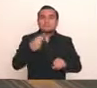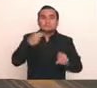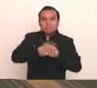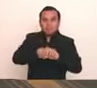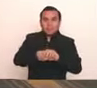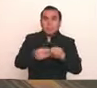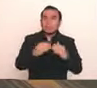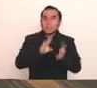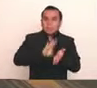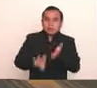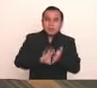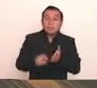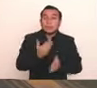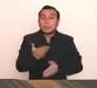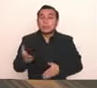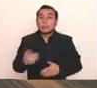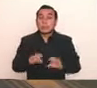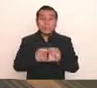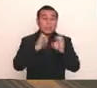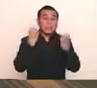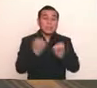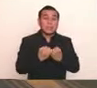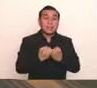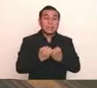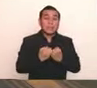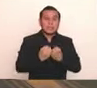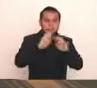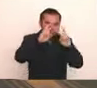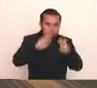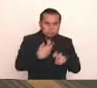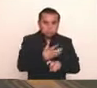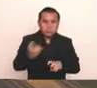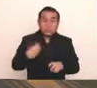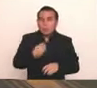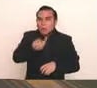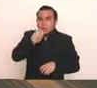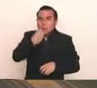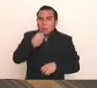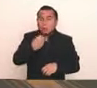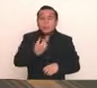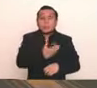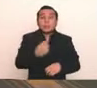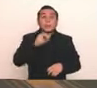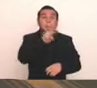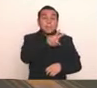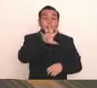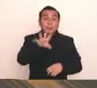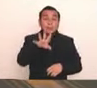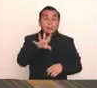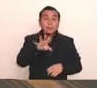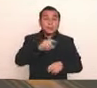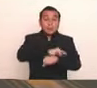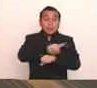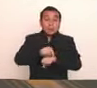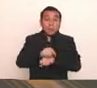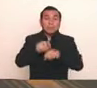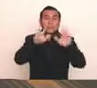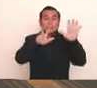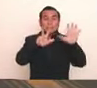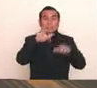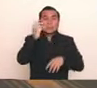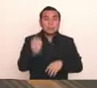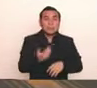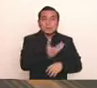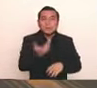compra de insumos para hacer las pruebas equipo de biología molecular servicio de alimentación para el personal que trabaja 24/7 equipos de protección del nivel 3